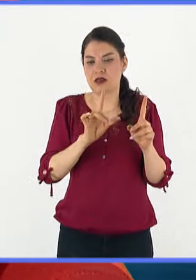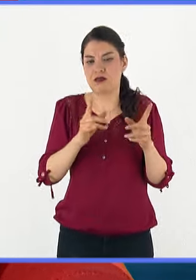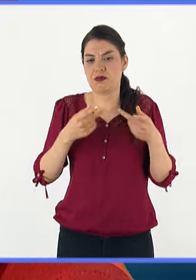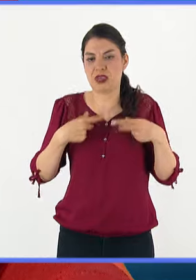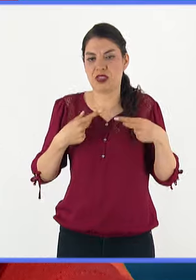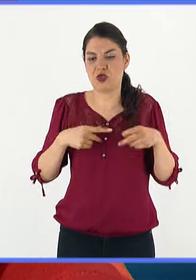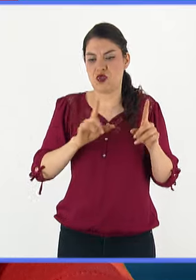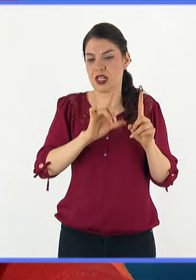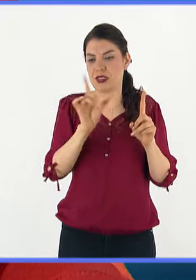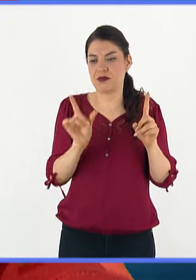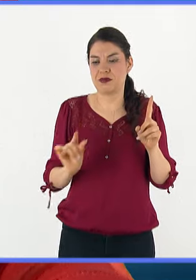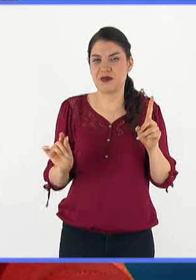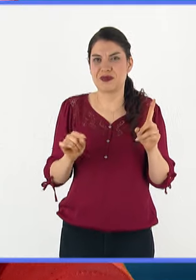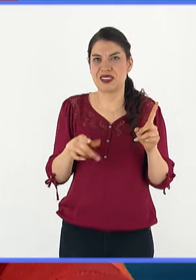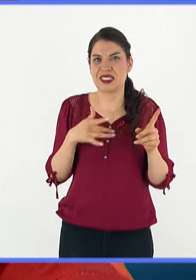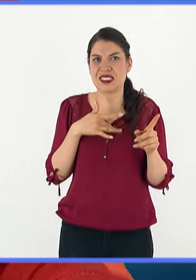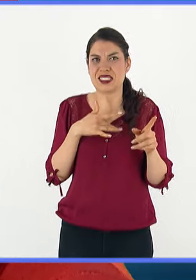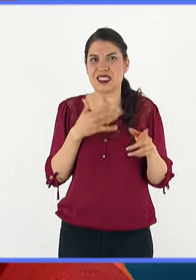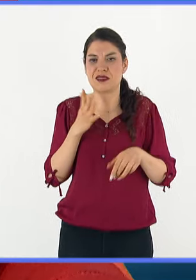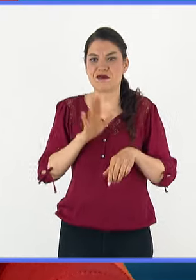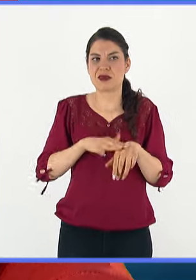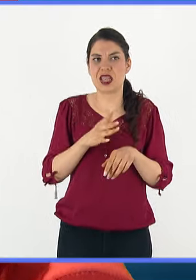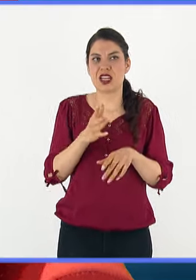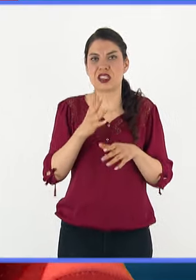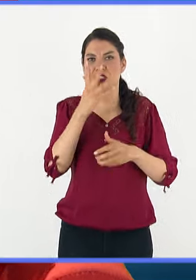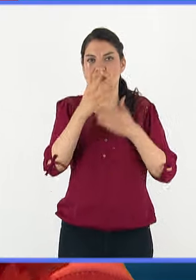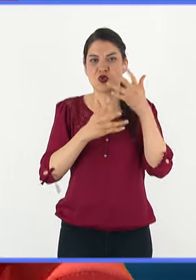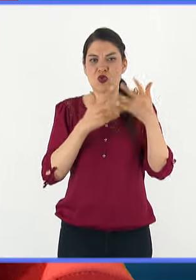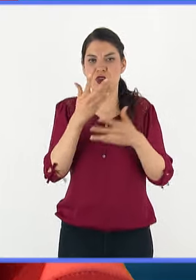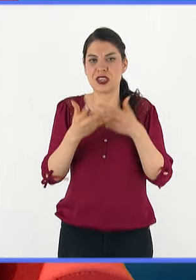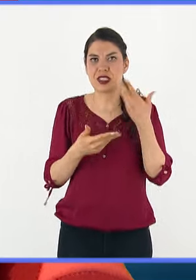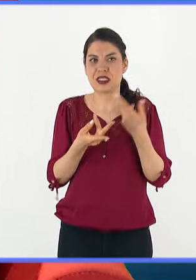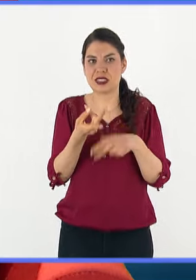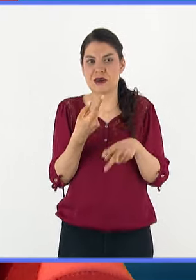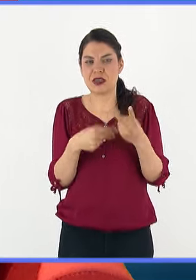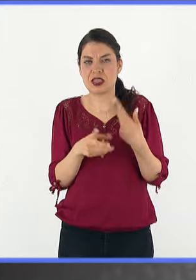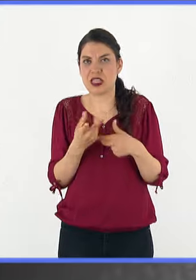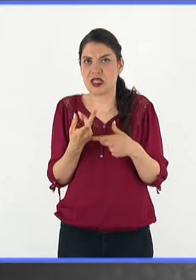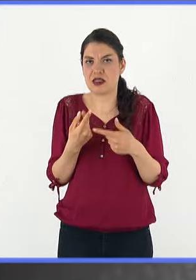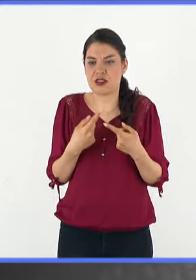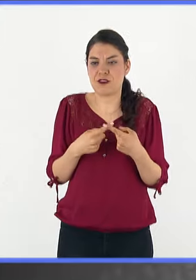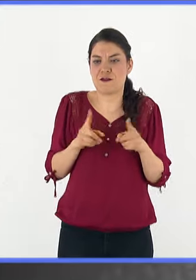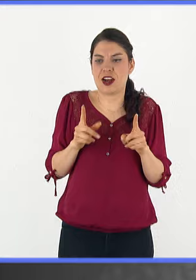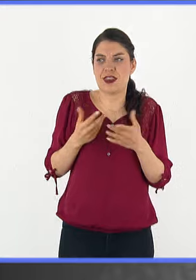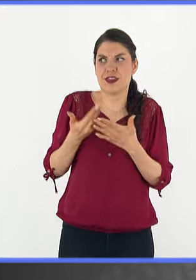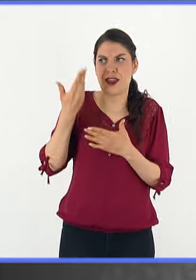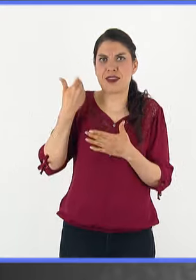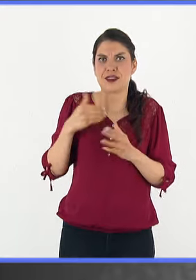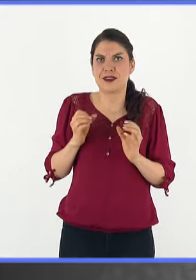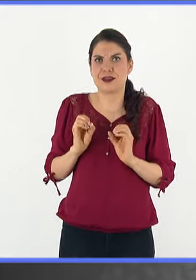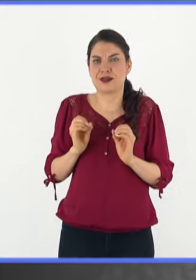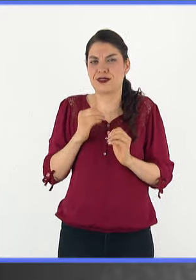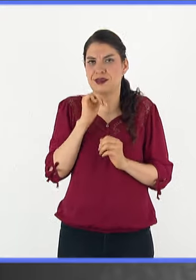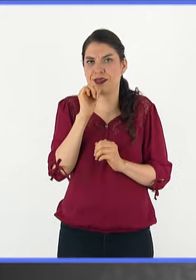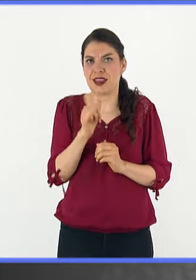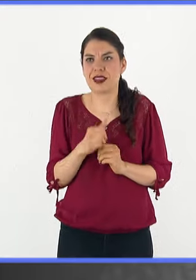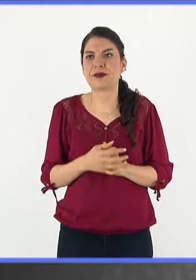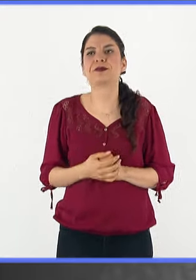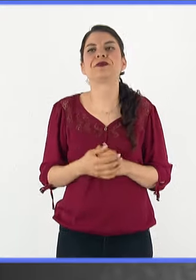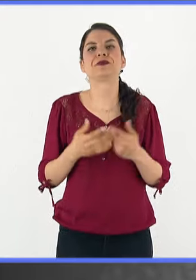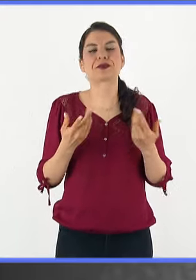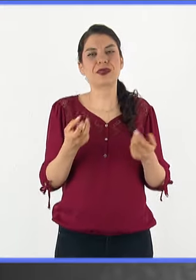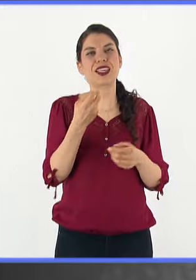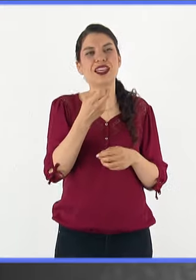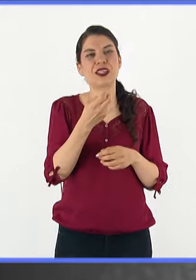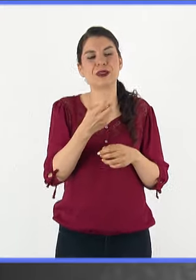extrema más más acelerada con más violencia que en otras ocasiones que en otros s esto lo lo lo escuché en una conferencia